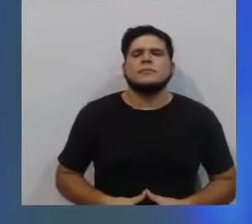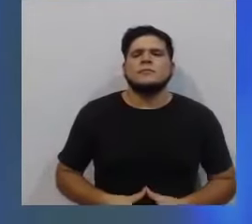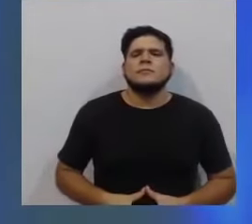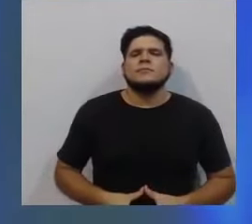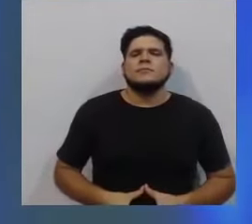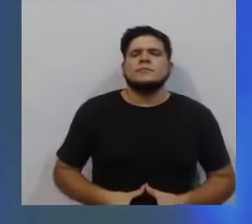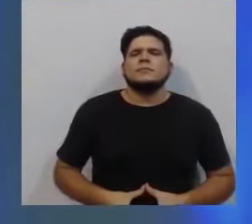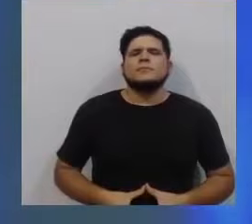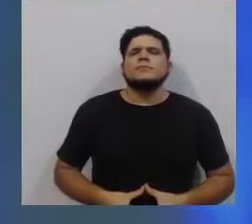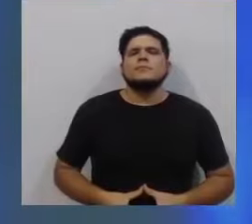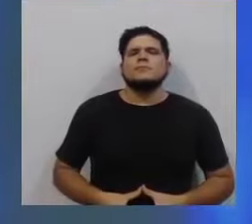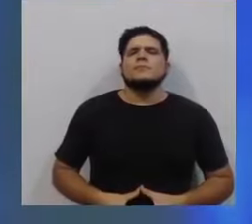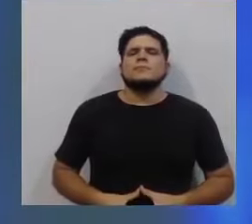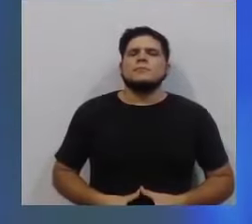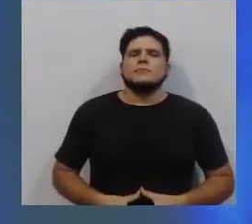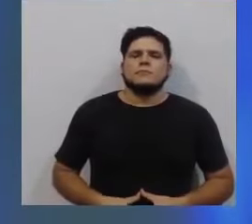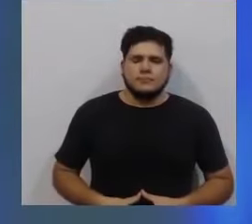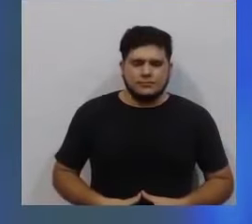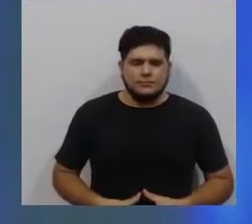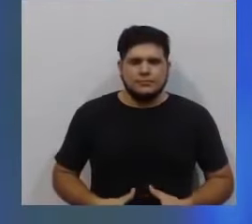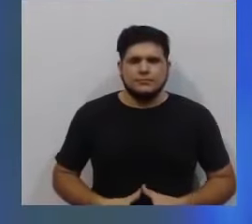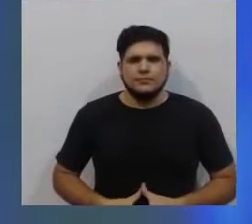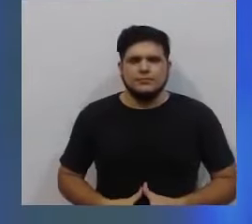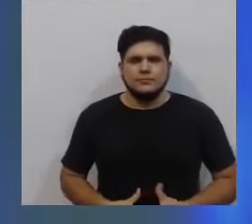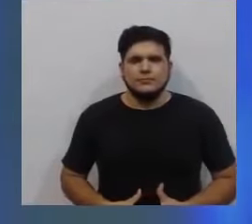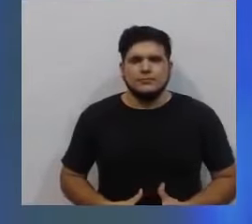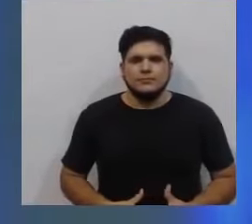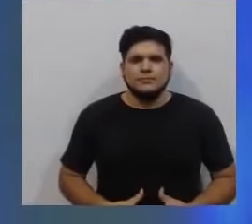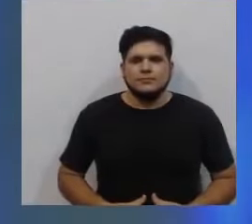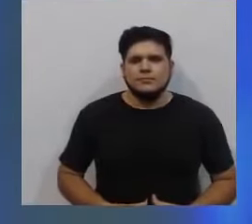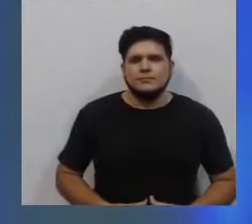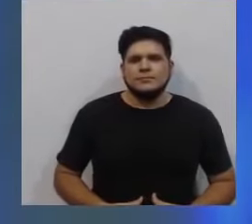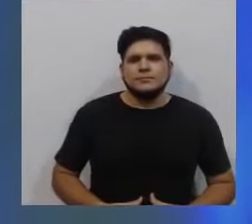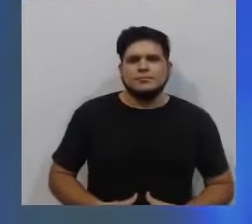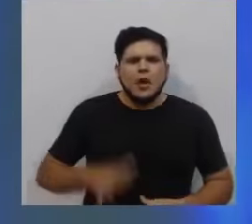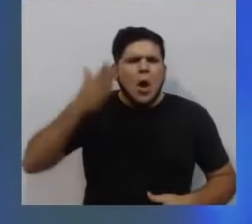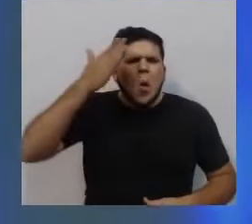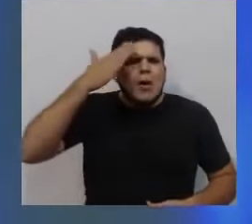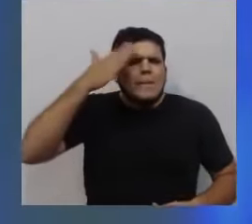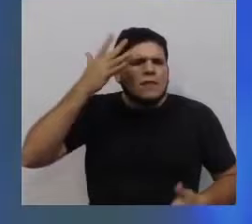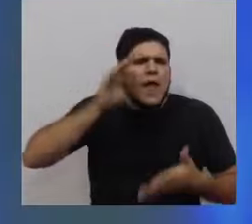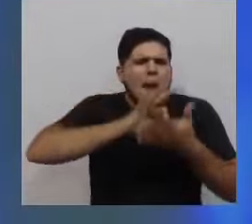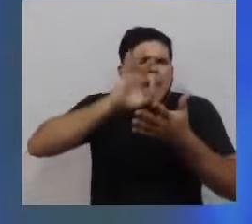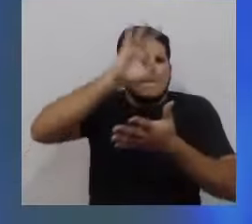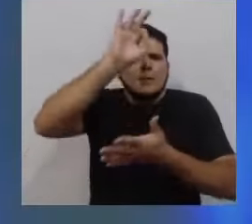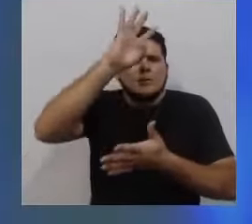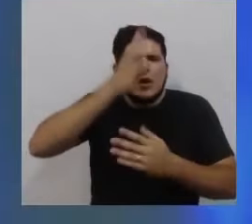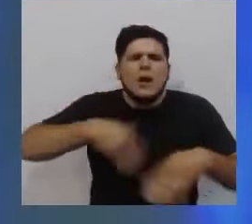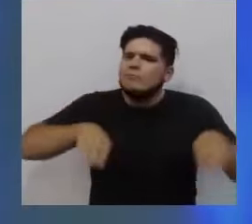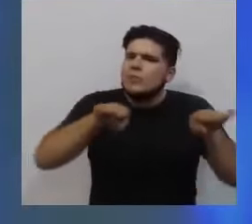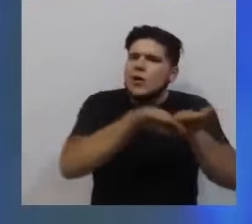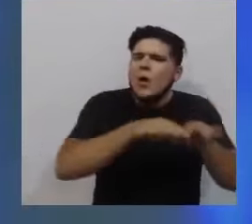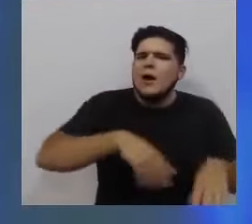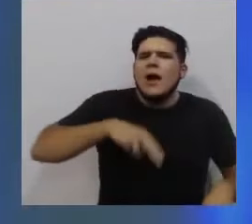como la de jeremías nunca va a dejar adiós de lado nunca vais huir adiós de